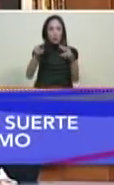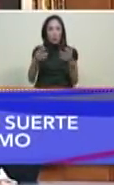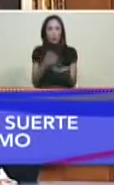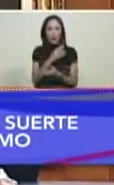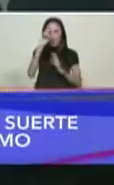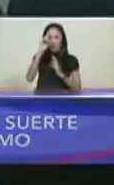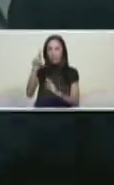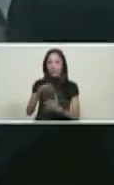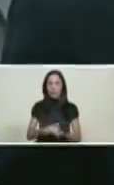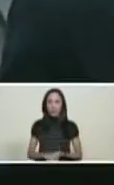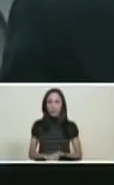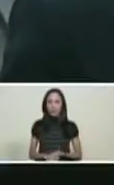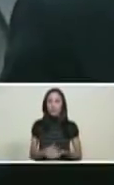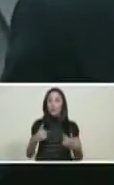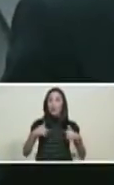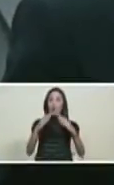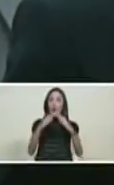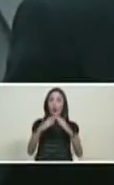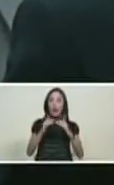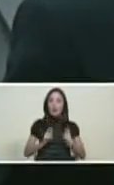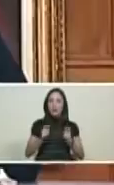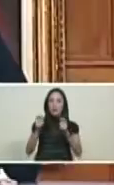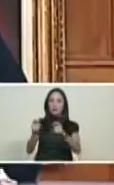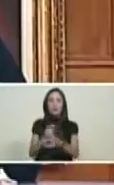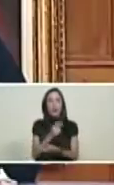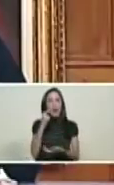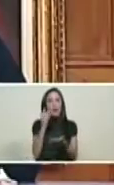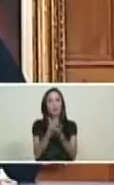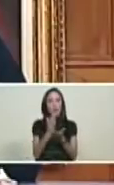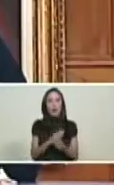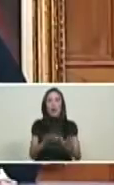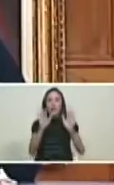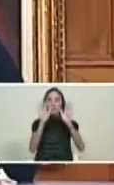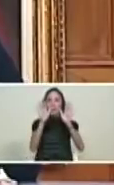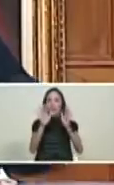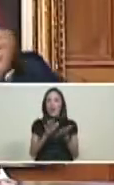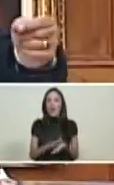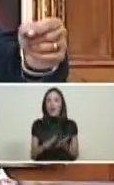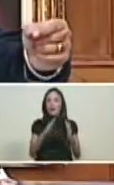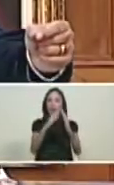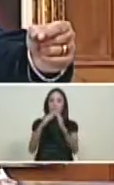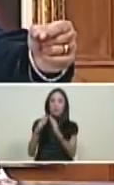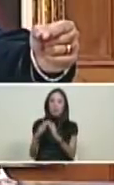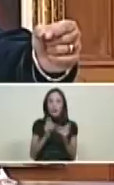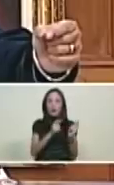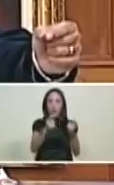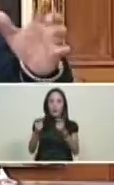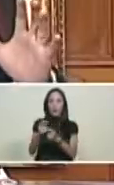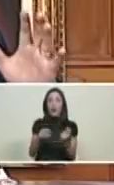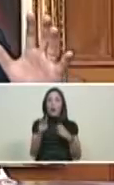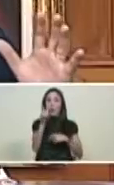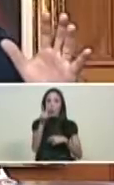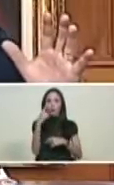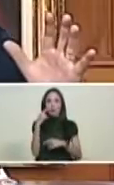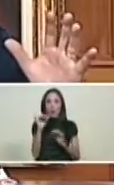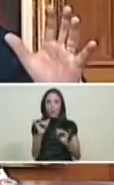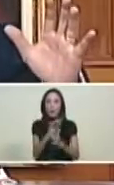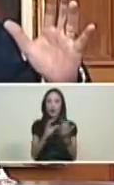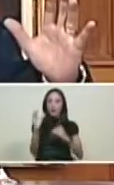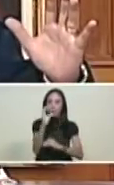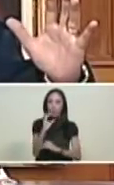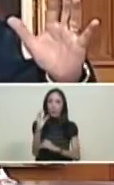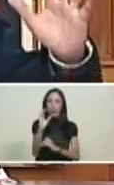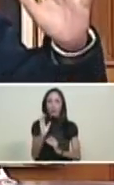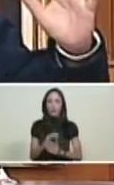cada vez que voy entrego una vivienda siempre si entrego 10 viviendas 2 son colombianos que le entrego su vivienda ¿no les parece?